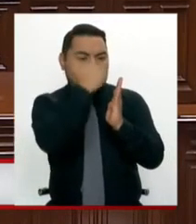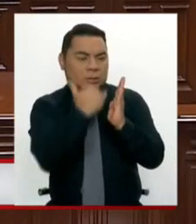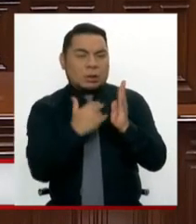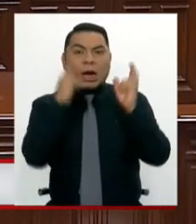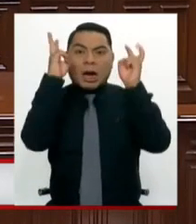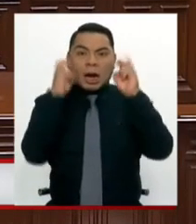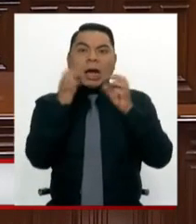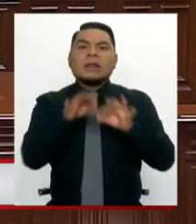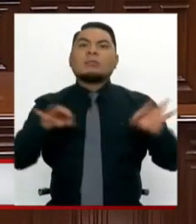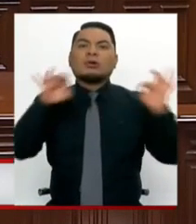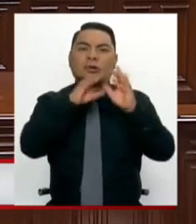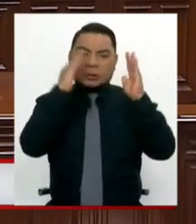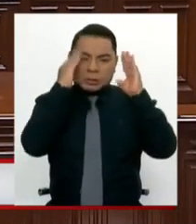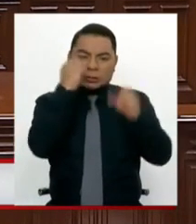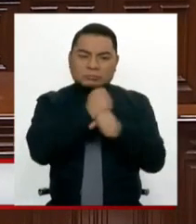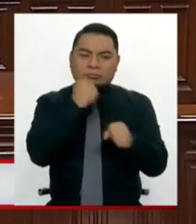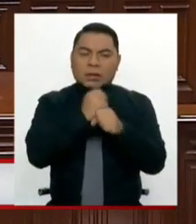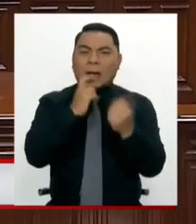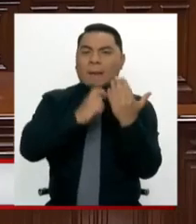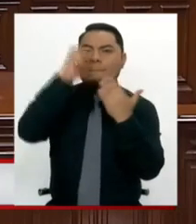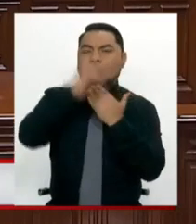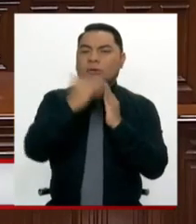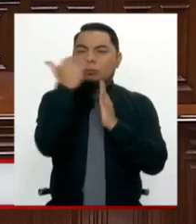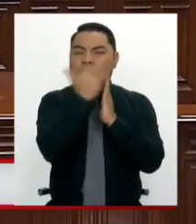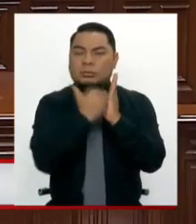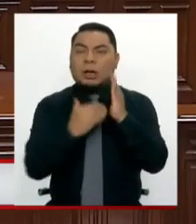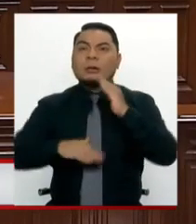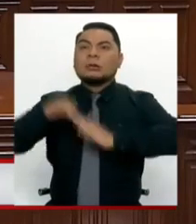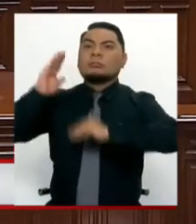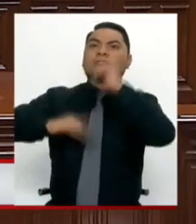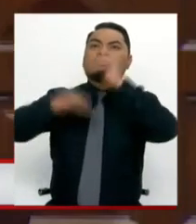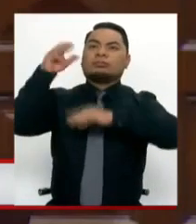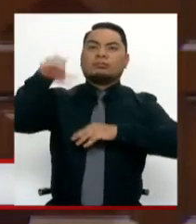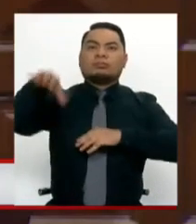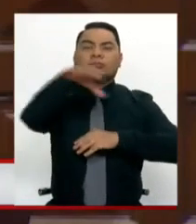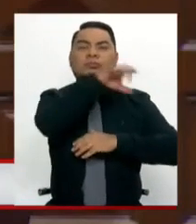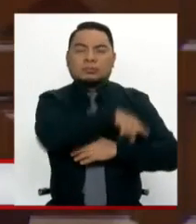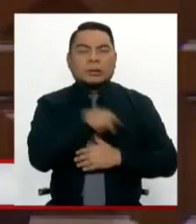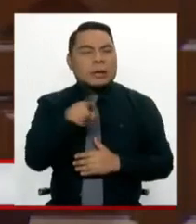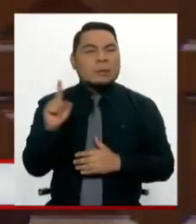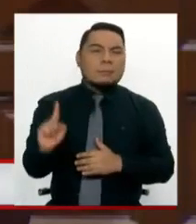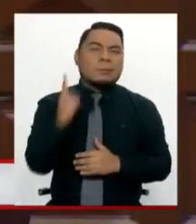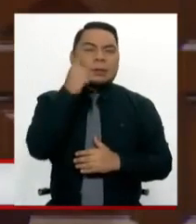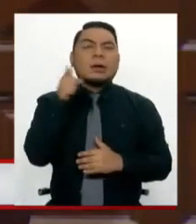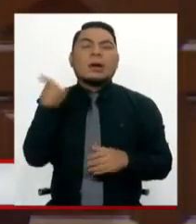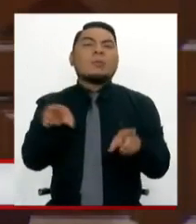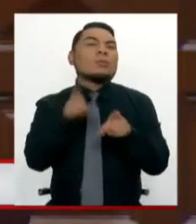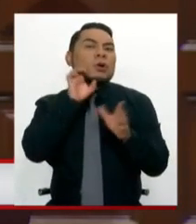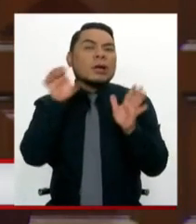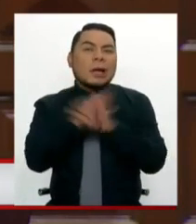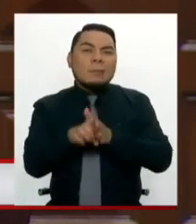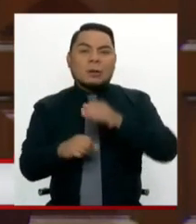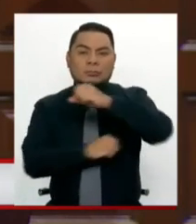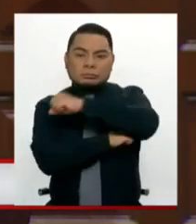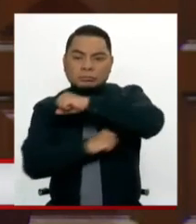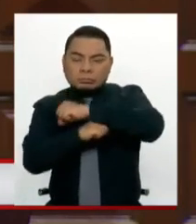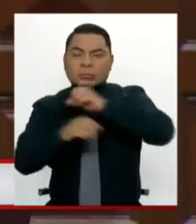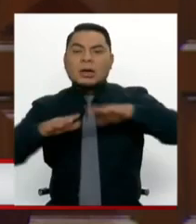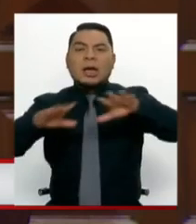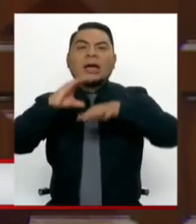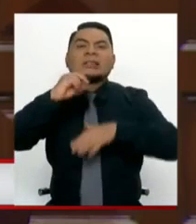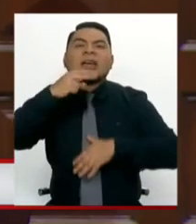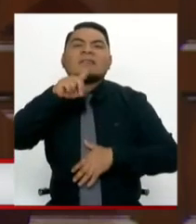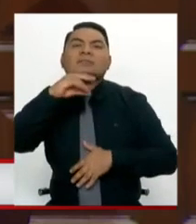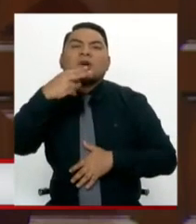destrabe los grandes proyectos de infraestructura como Majes, Muelle Norte, Chavimochi,